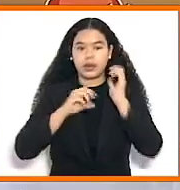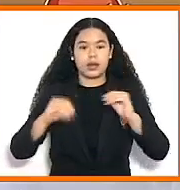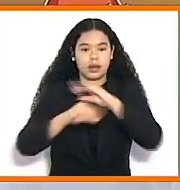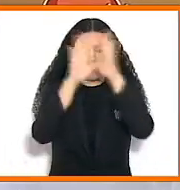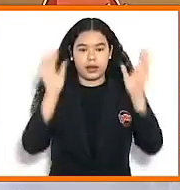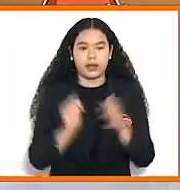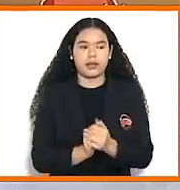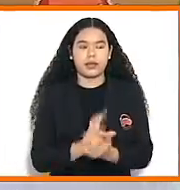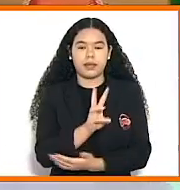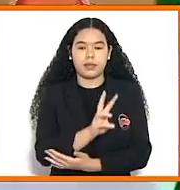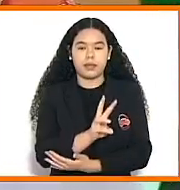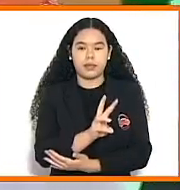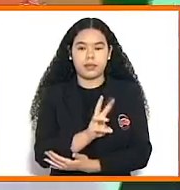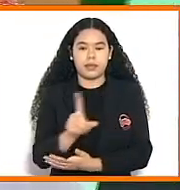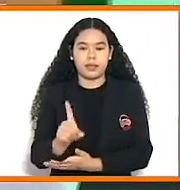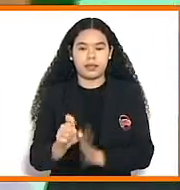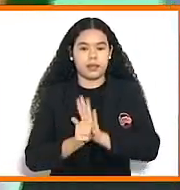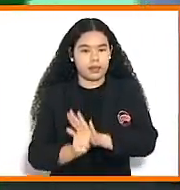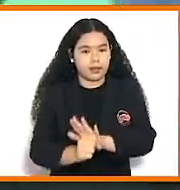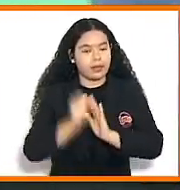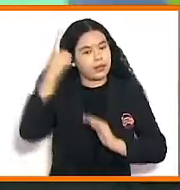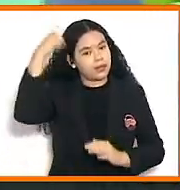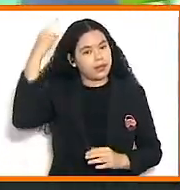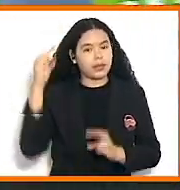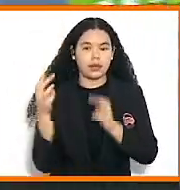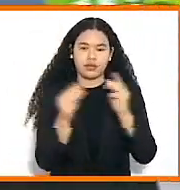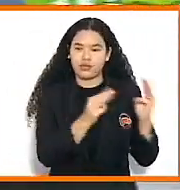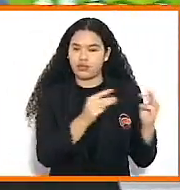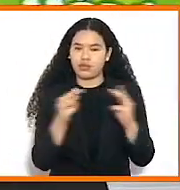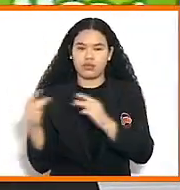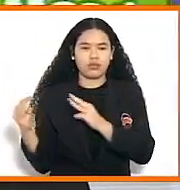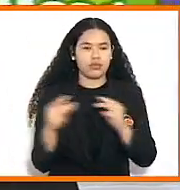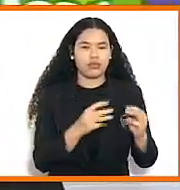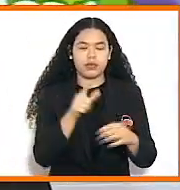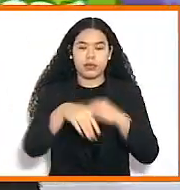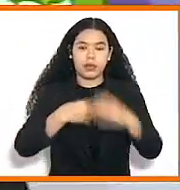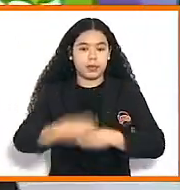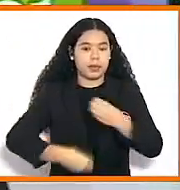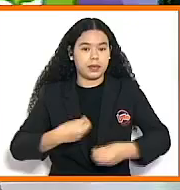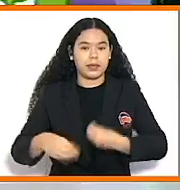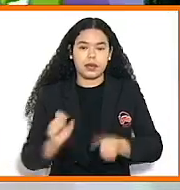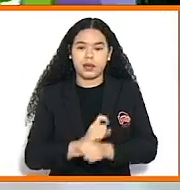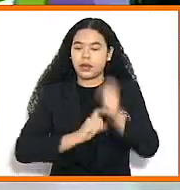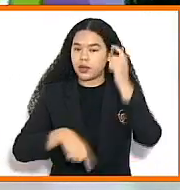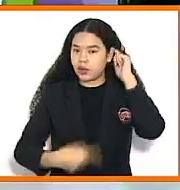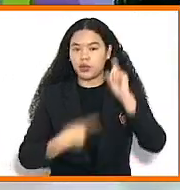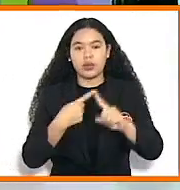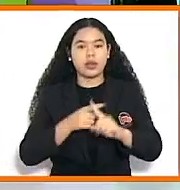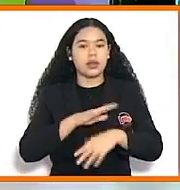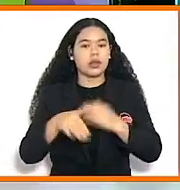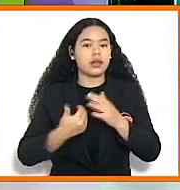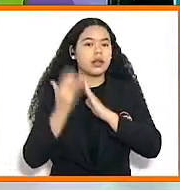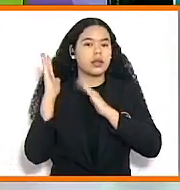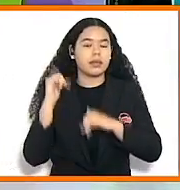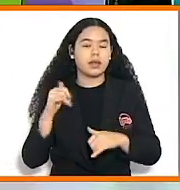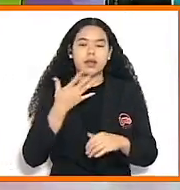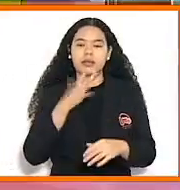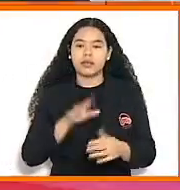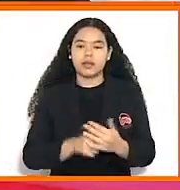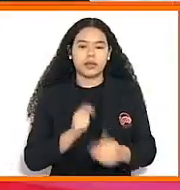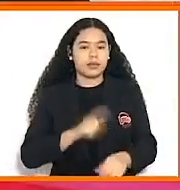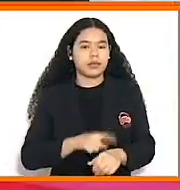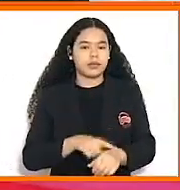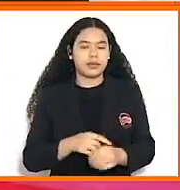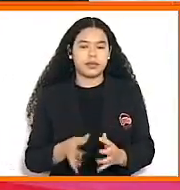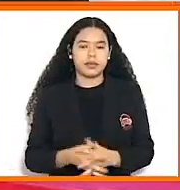el 61, con su símbolo de sueños guerra. Pero si estás esperando la esfera ganadora de Multi X, te deseo suerte, porque esta